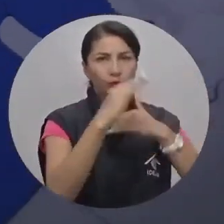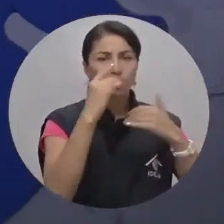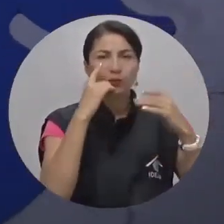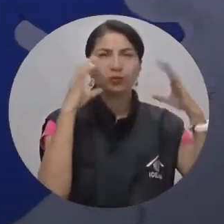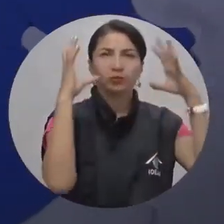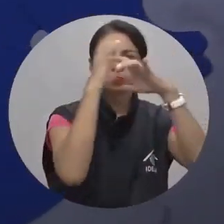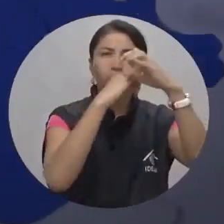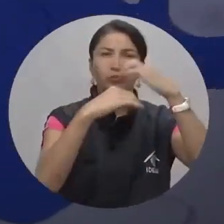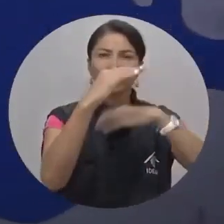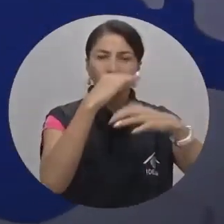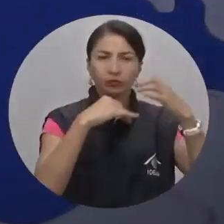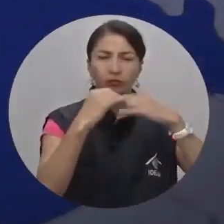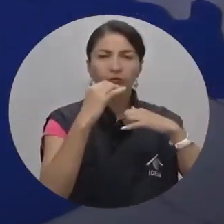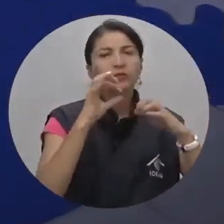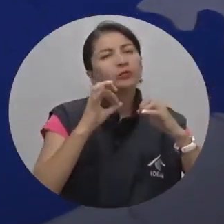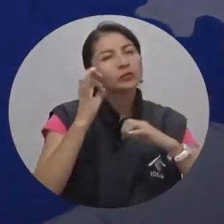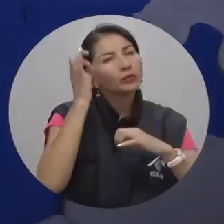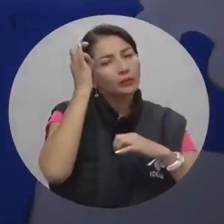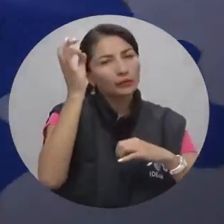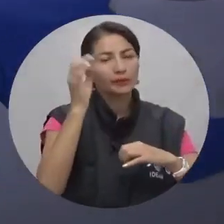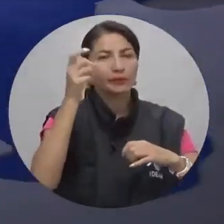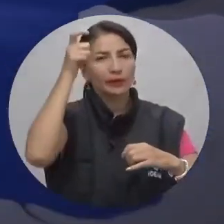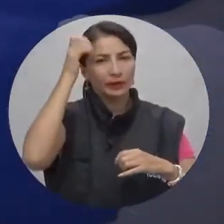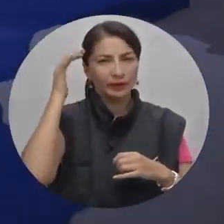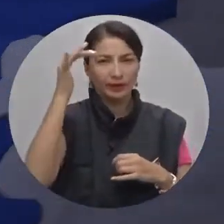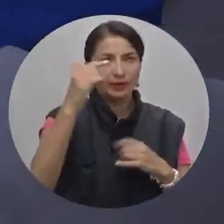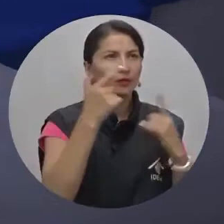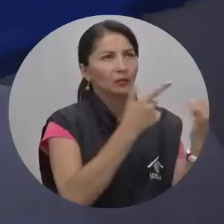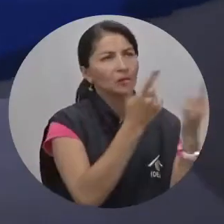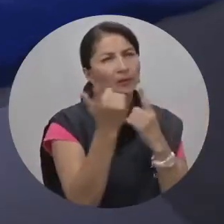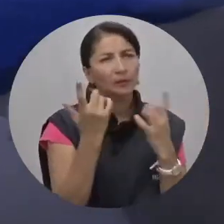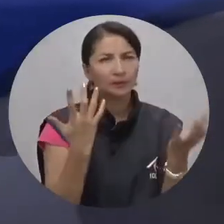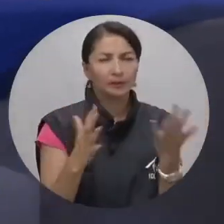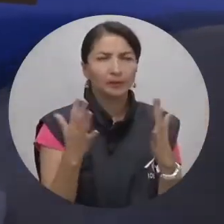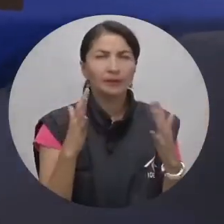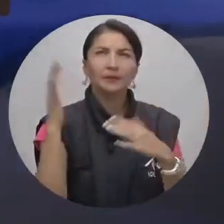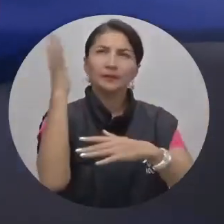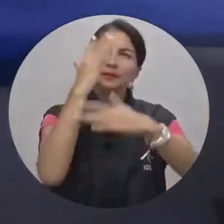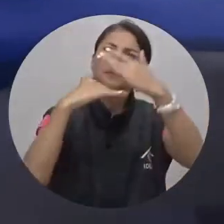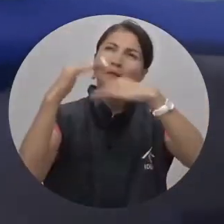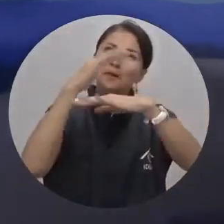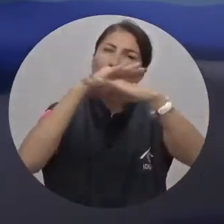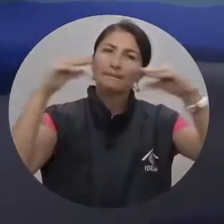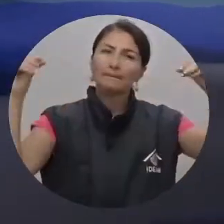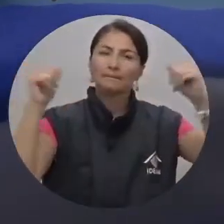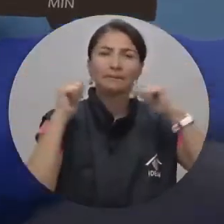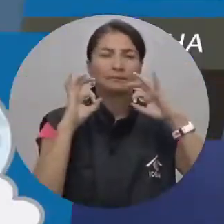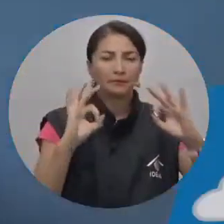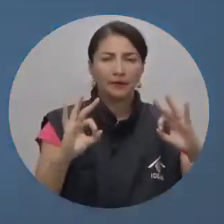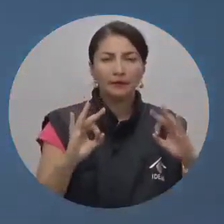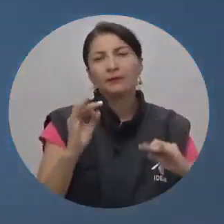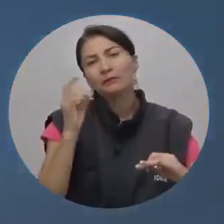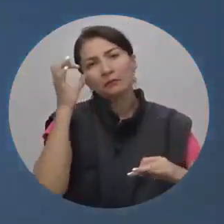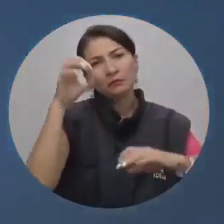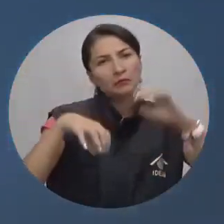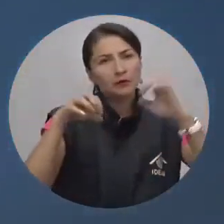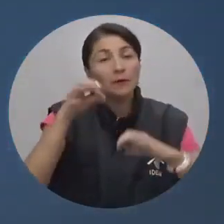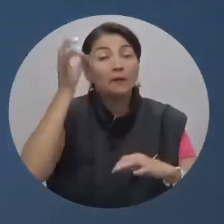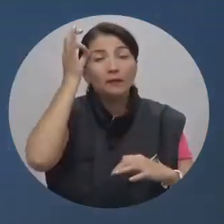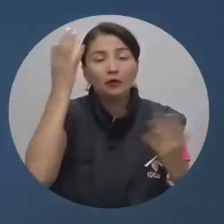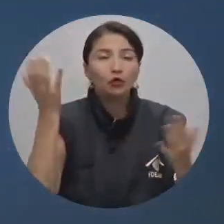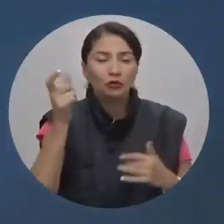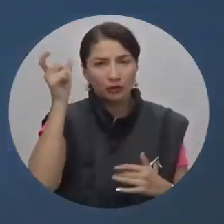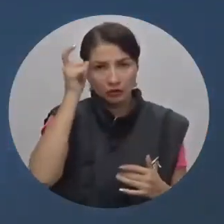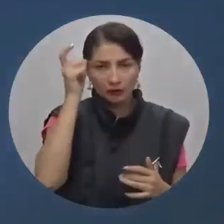a excepción de Cartagena, donde el pronóstico indica que el cielo estará despejado. No se descartan lluvias en Córdoba. Más encapotado